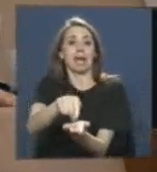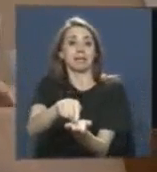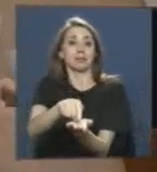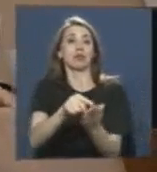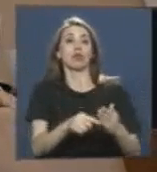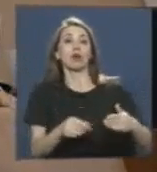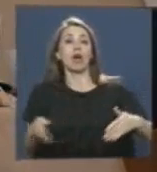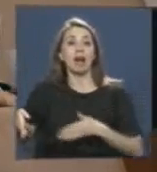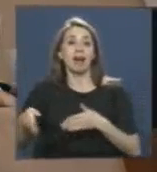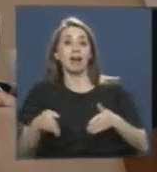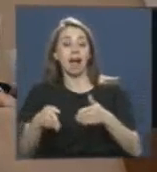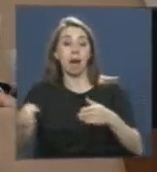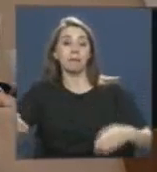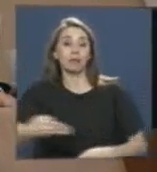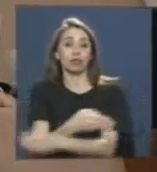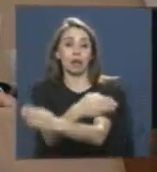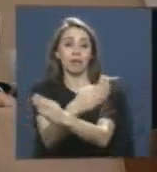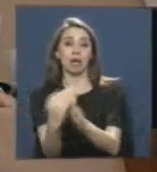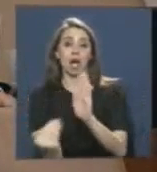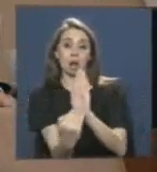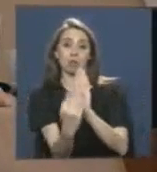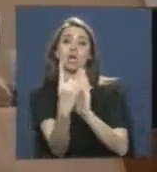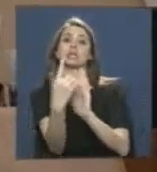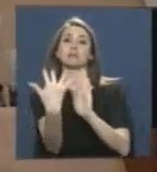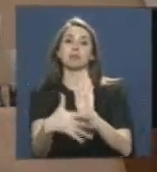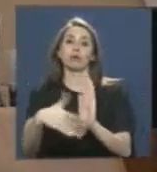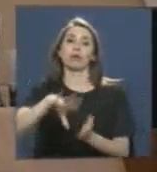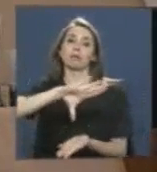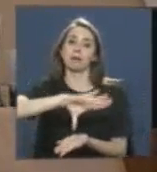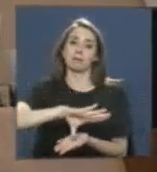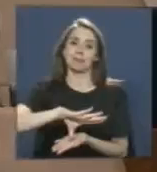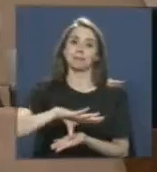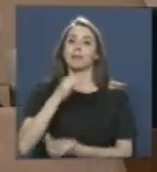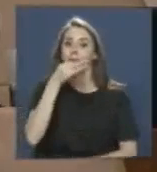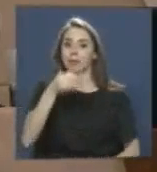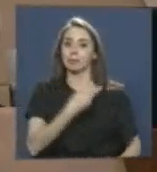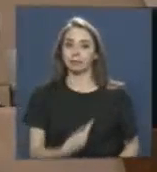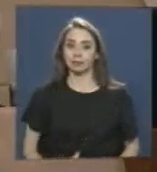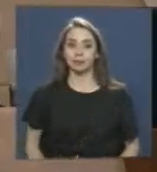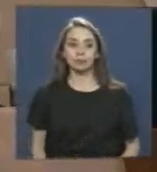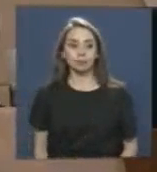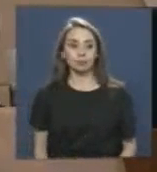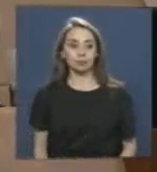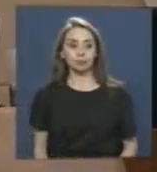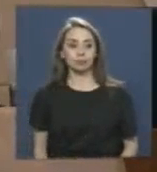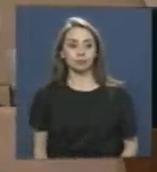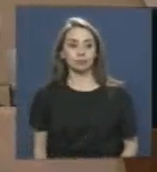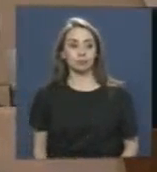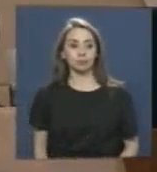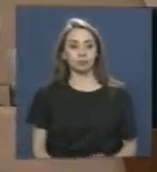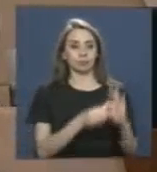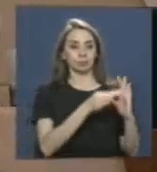que transversalmente se avala como prioritario para nuestro país. He dicho, señor presidente.